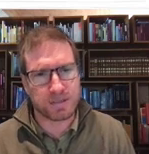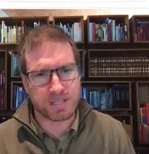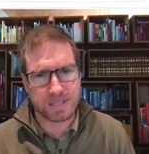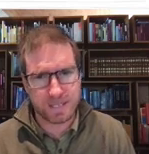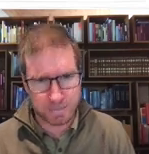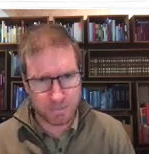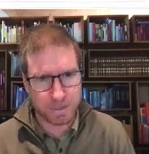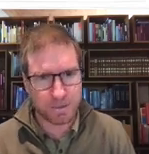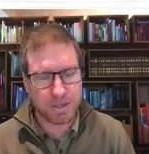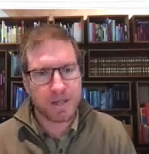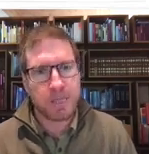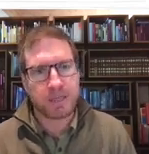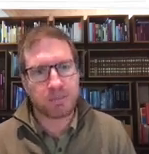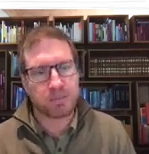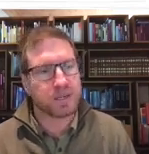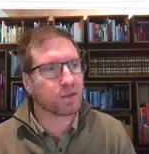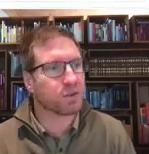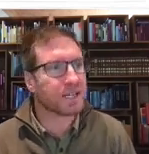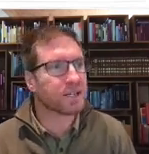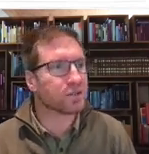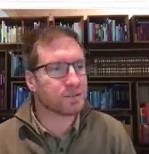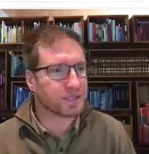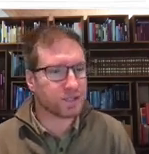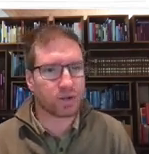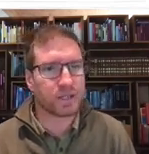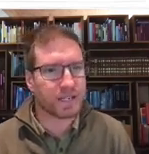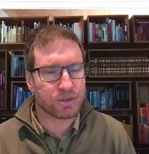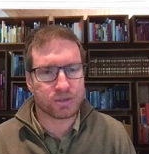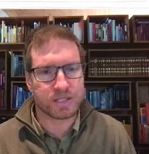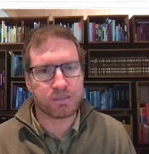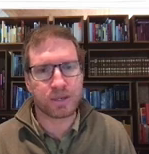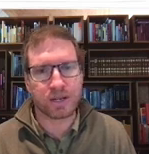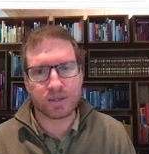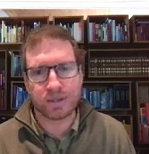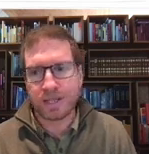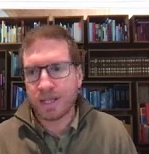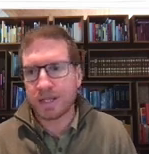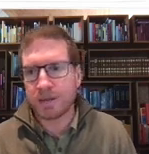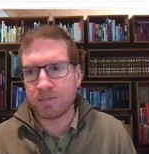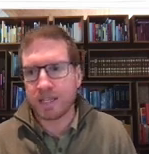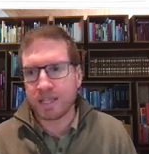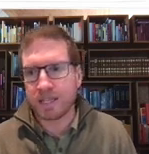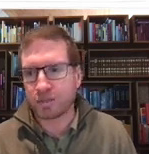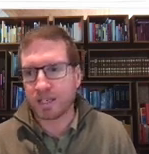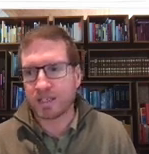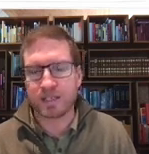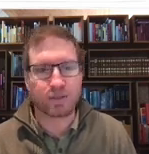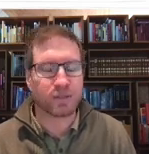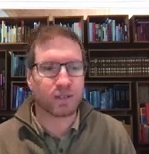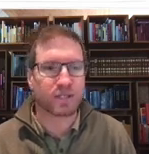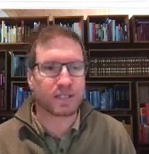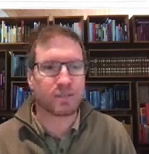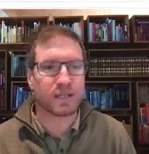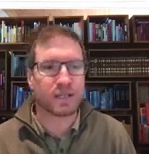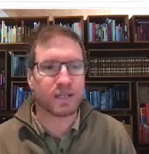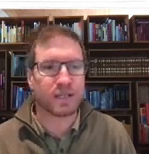en forma presencial, pero espero, bueno, poder comunicarnos y mantenernos comunicados. Tienen mi correo y la posibilidad,